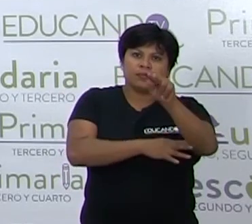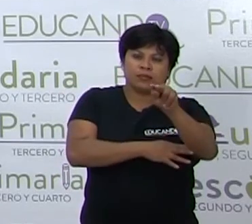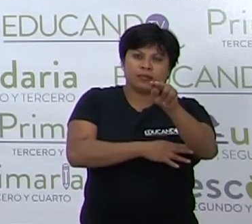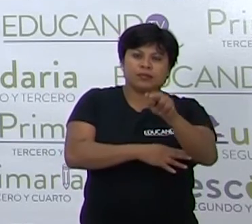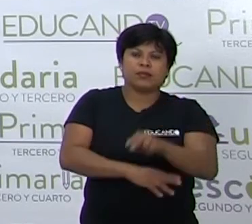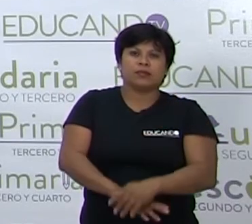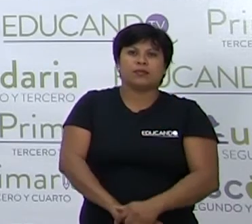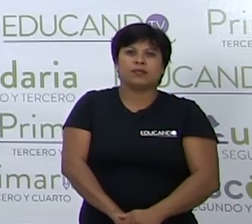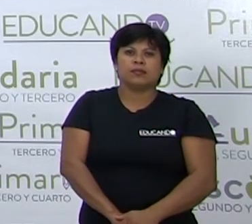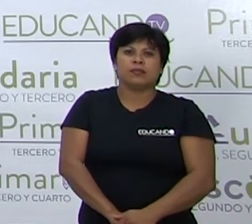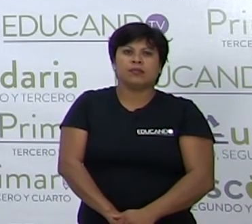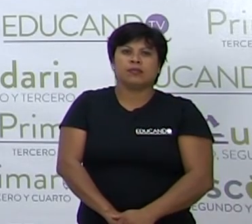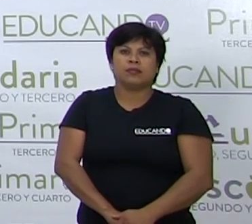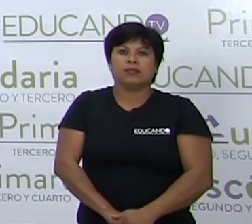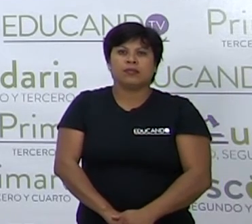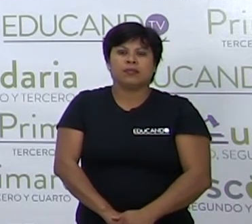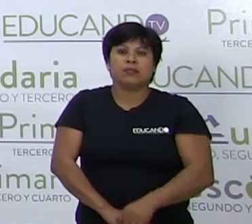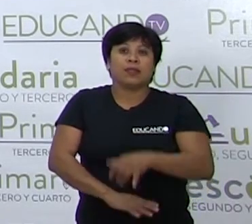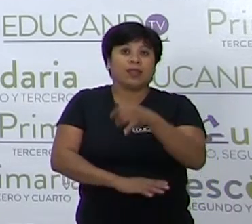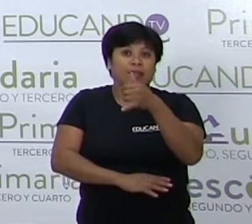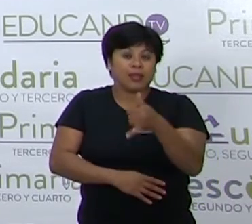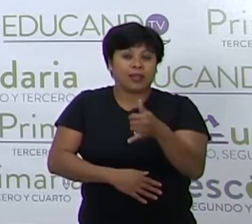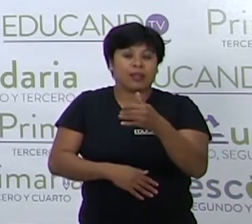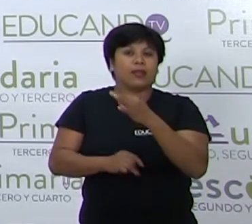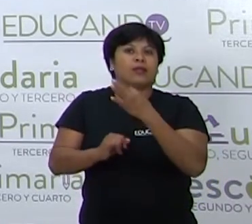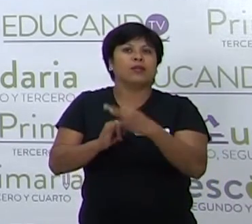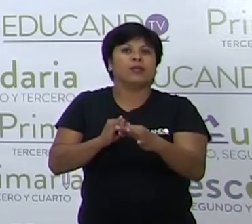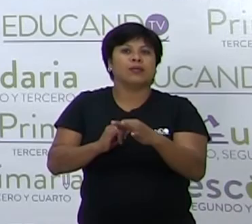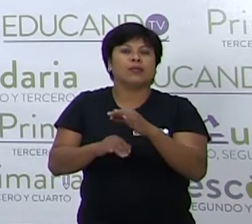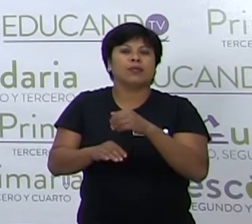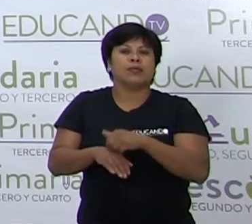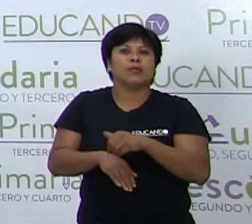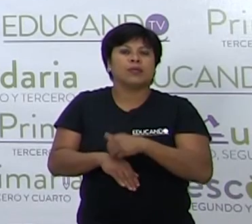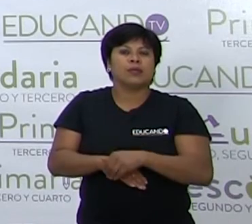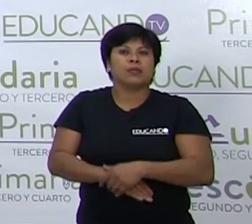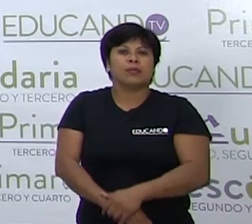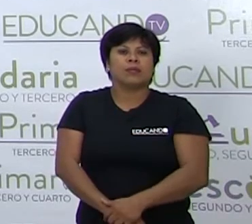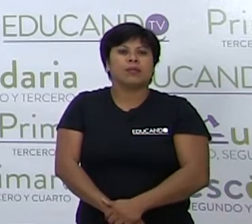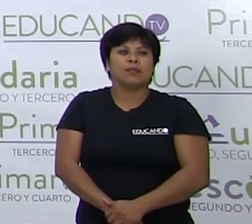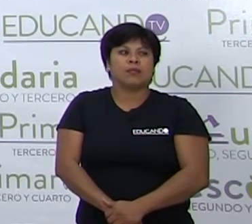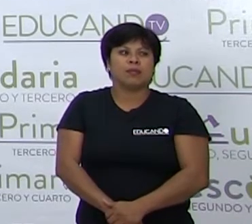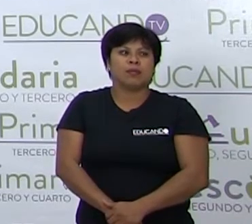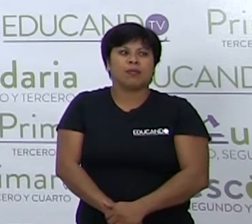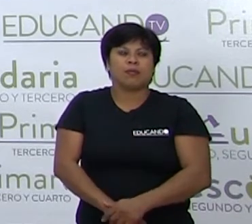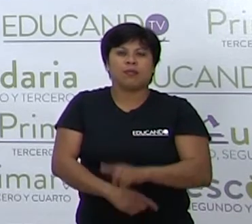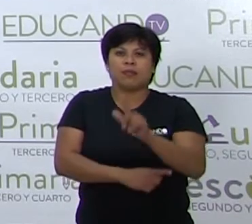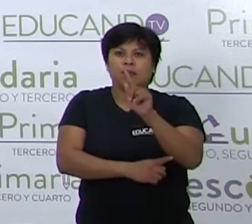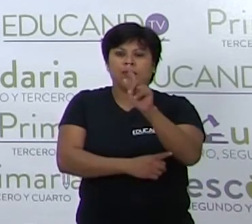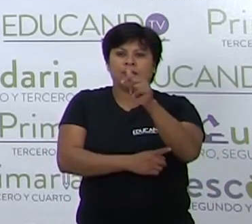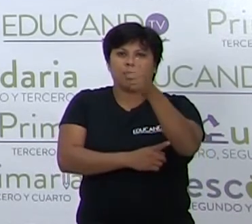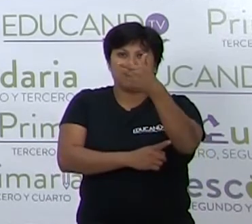76,780 y el último que sería